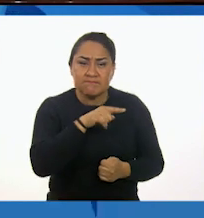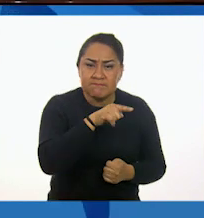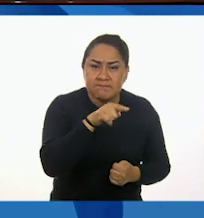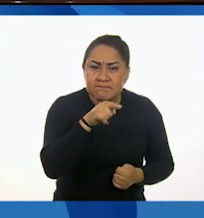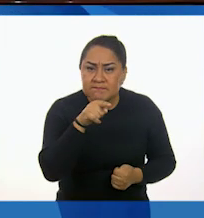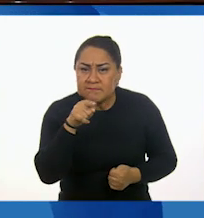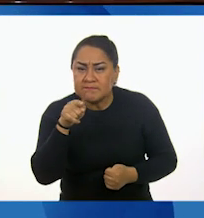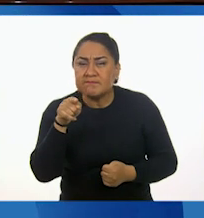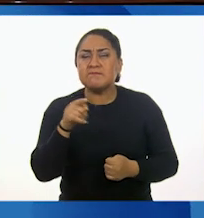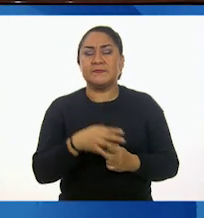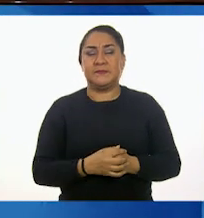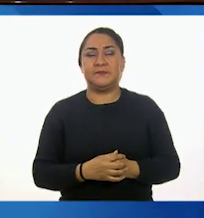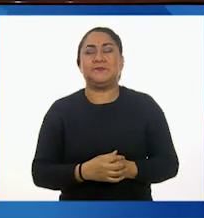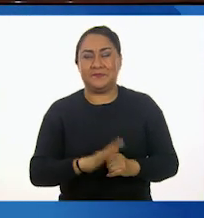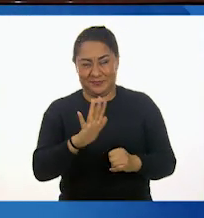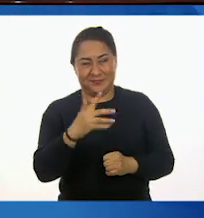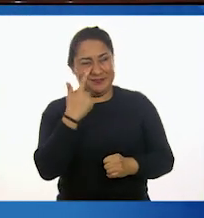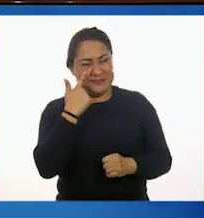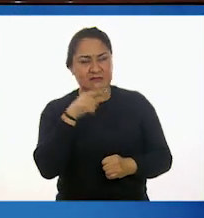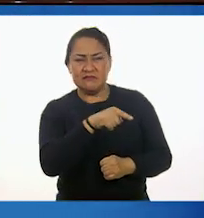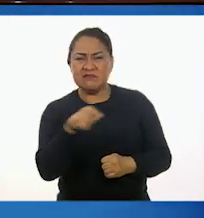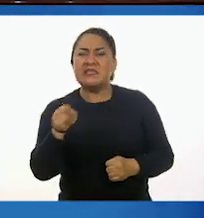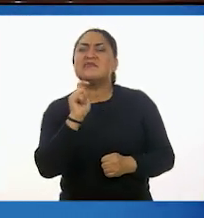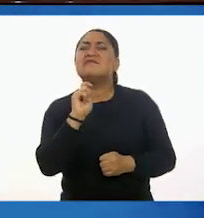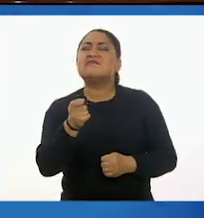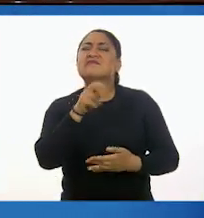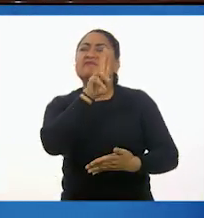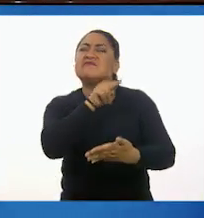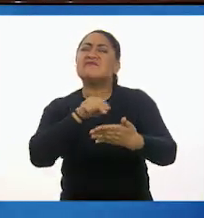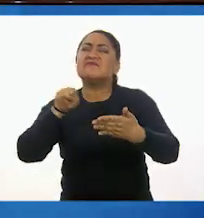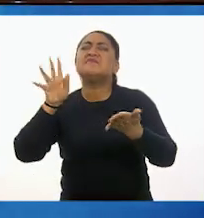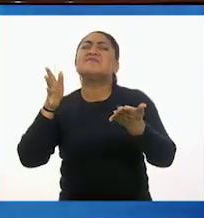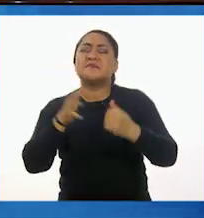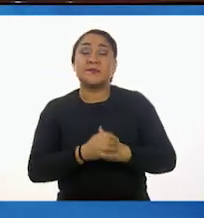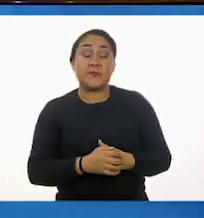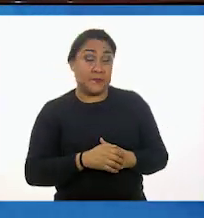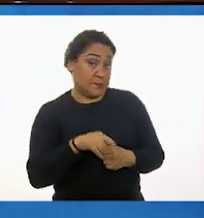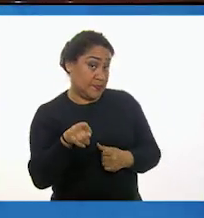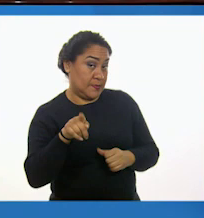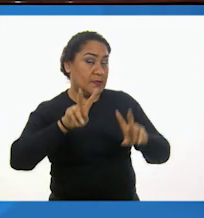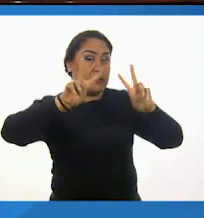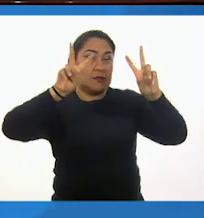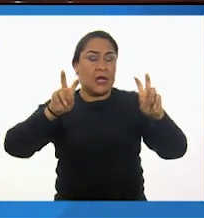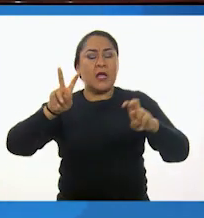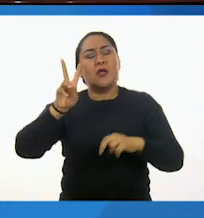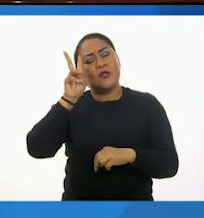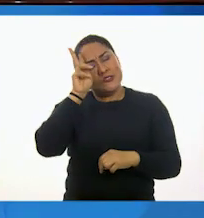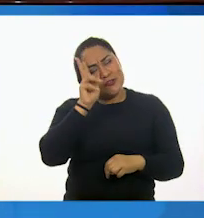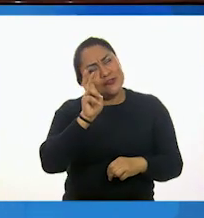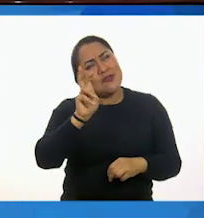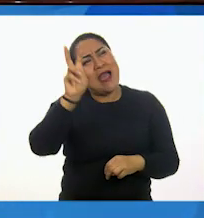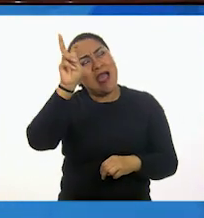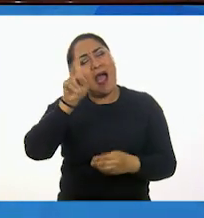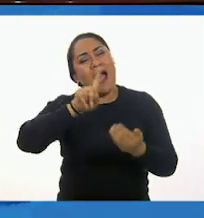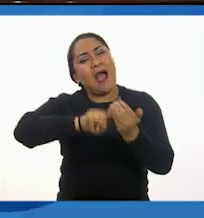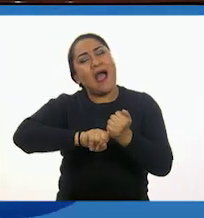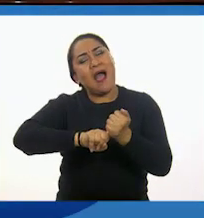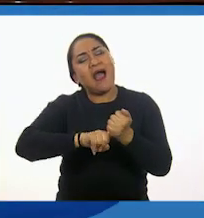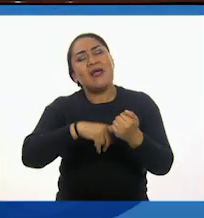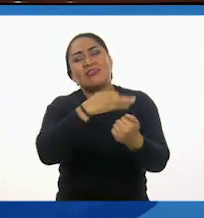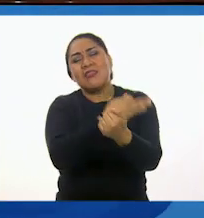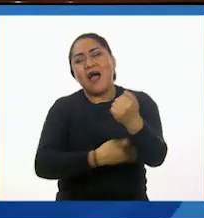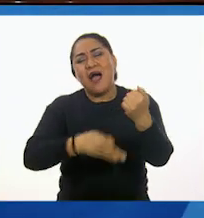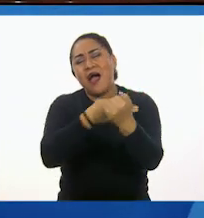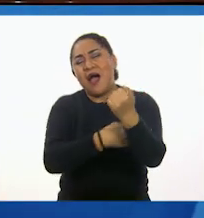si vemos de qué se trata esta pintura? A ver, cuéntame. Esta pintura se titula Sueño de una tarde dominical en la Alameda